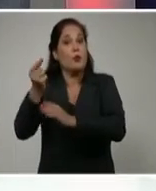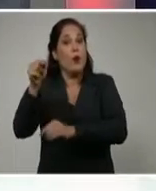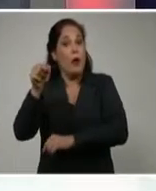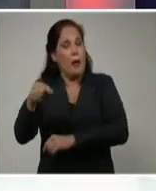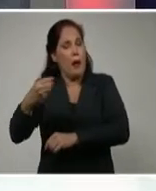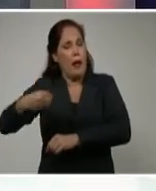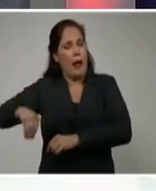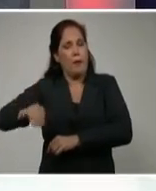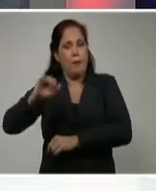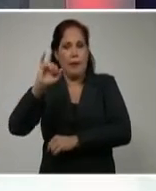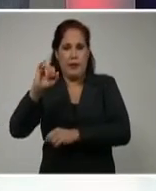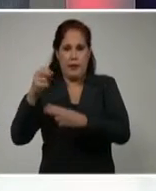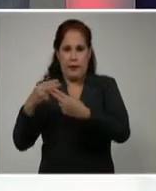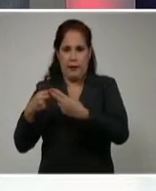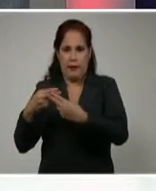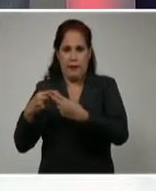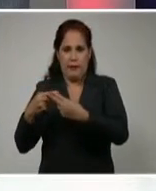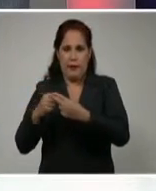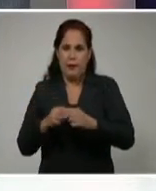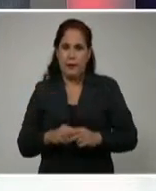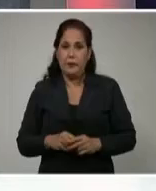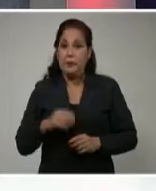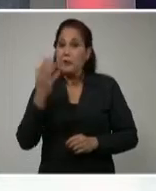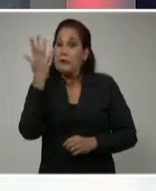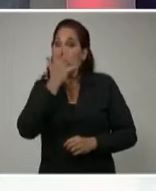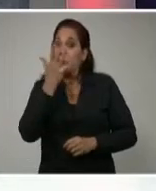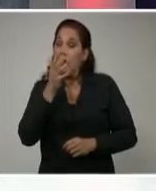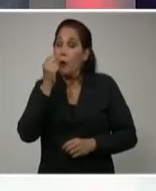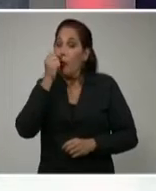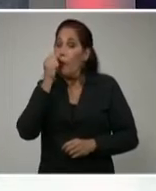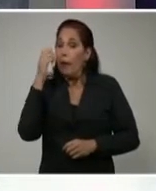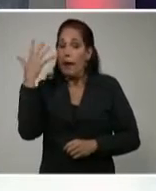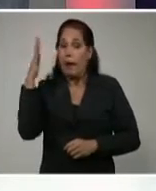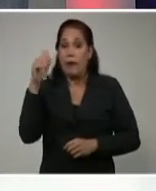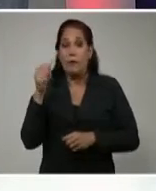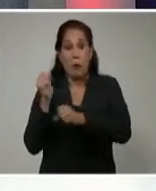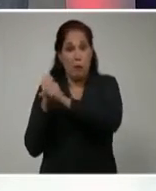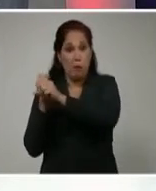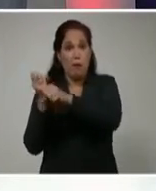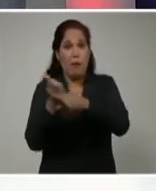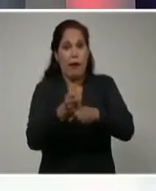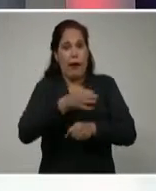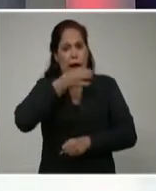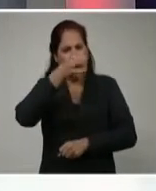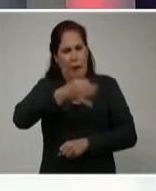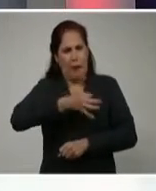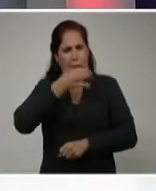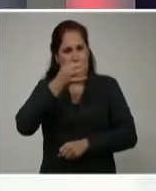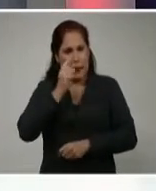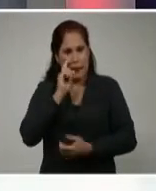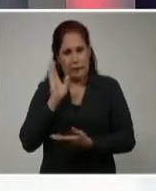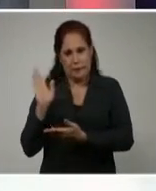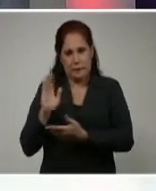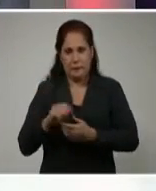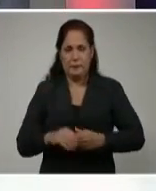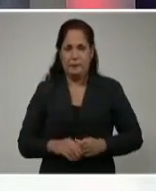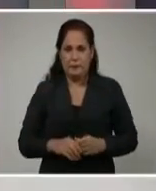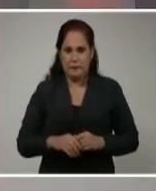en el sexto juego. El encargado de conseguirlo es el derecho Noel Vicentenza, quien ofreció declaraciones a Aurelio Prieto en la previa del